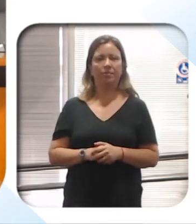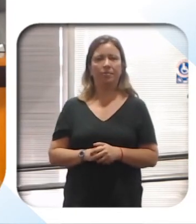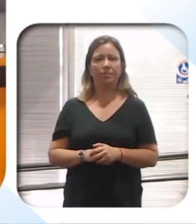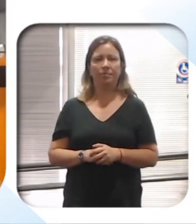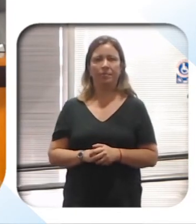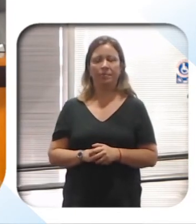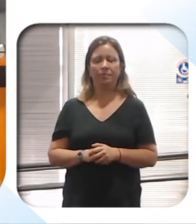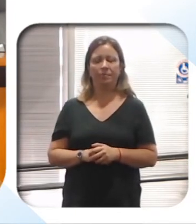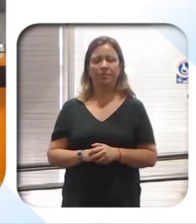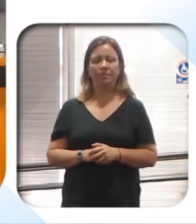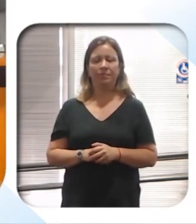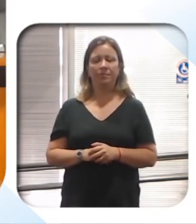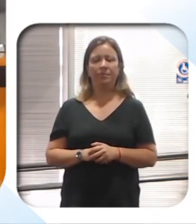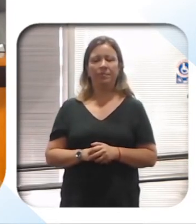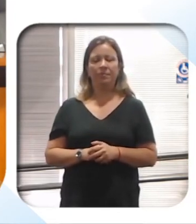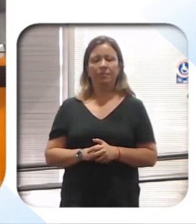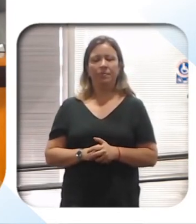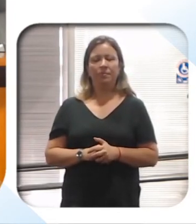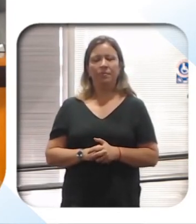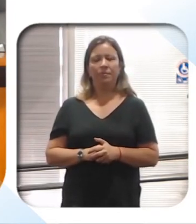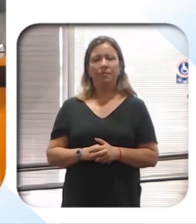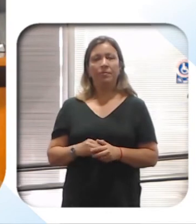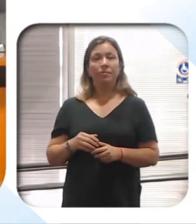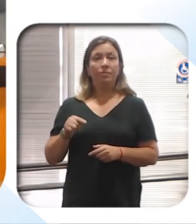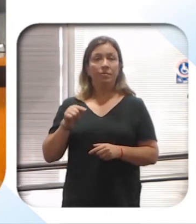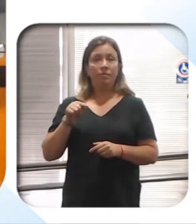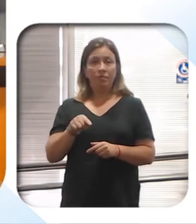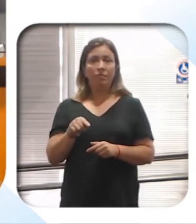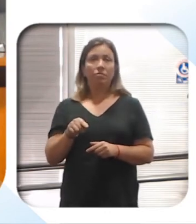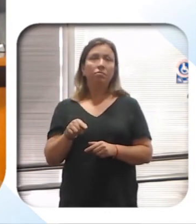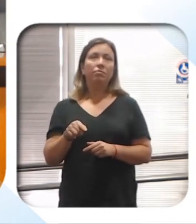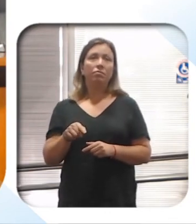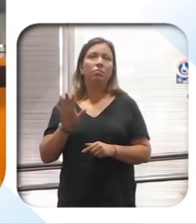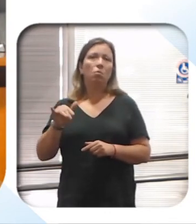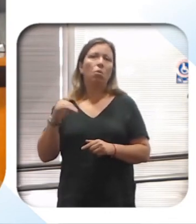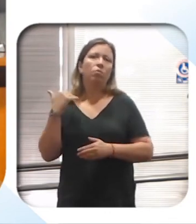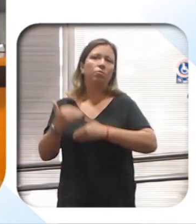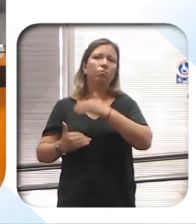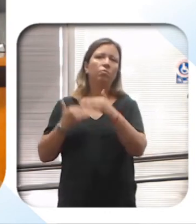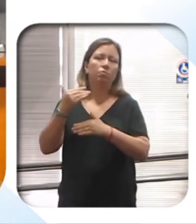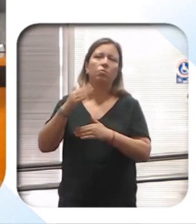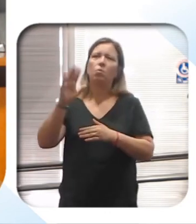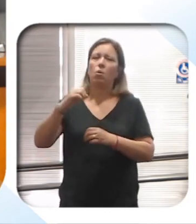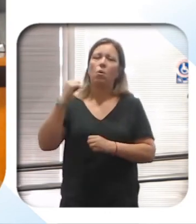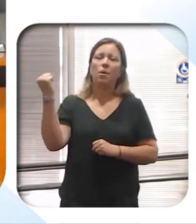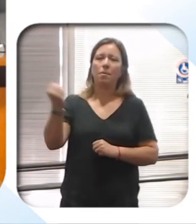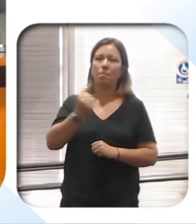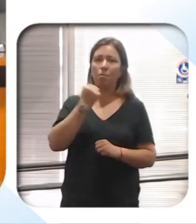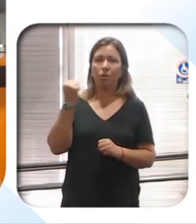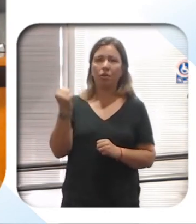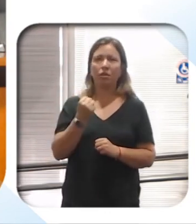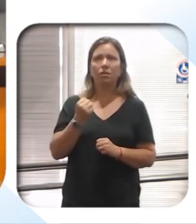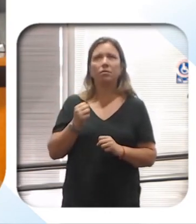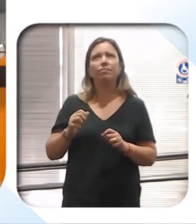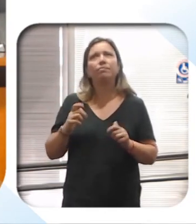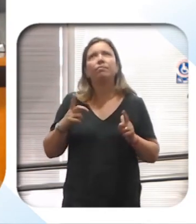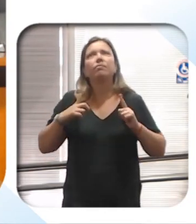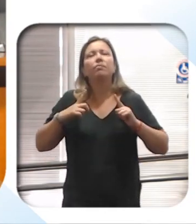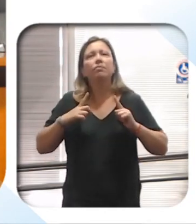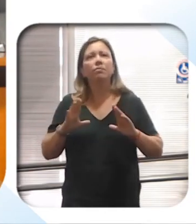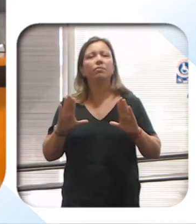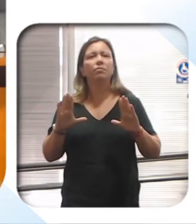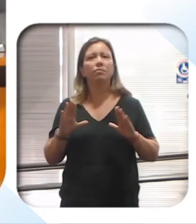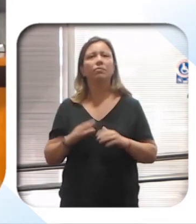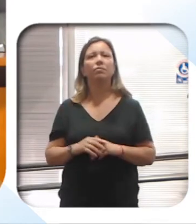Esto que sin duda es un desarrollo muy importante, esperamos